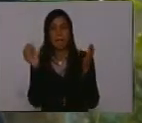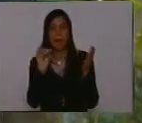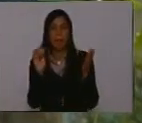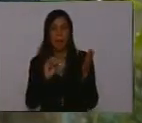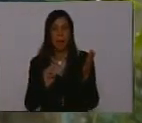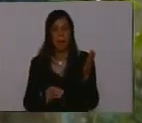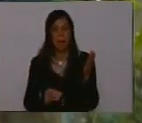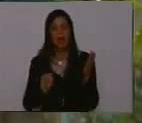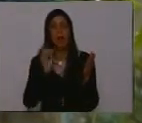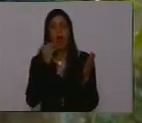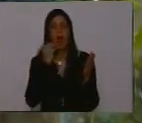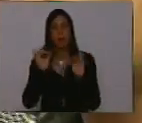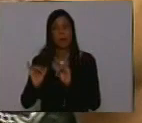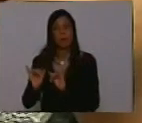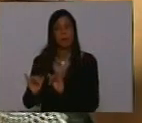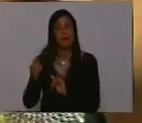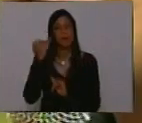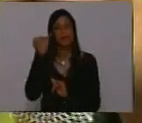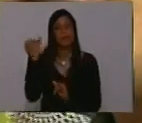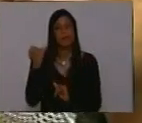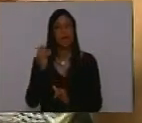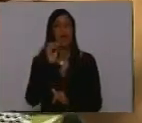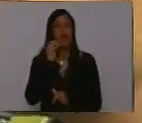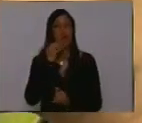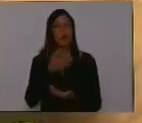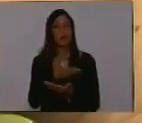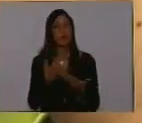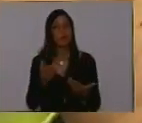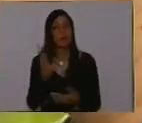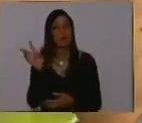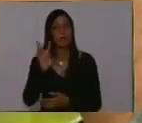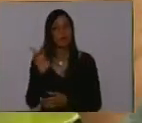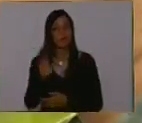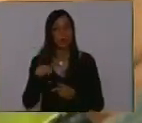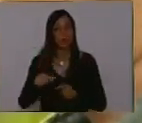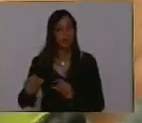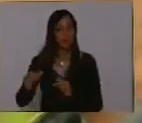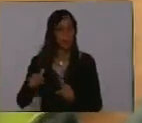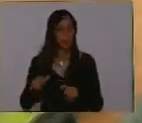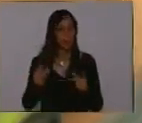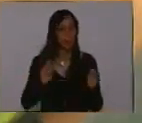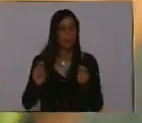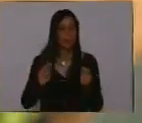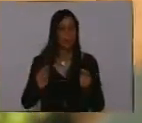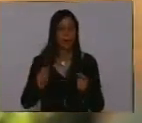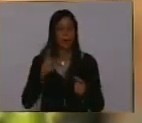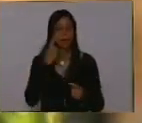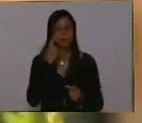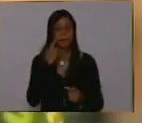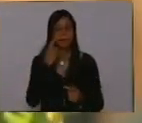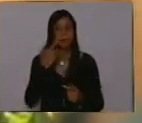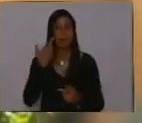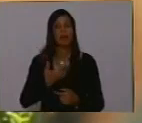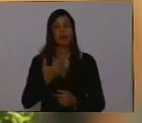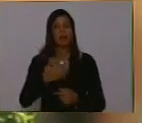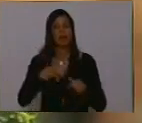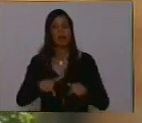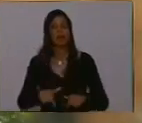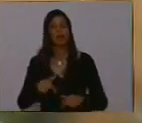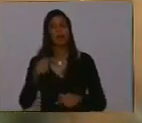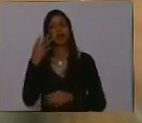protagonizado por los jóvenes. Juventud venezolana, estamos iniciando este debate. Vean la importancia de esta Asamblea